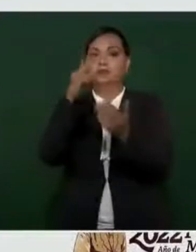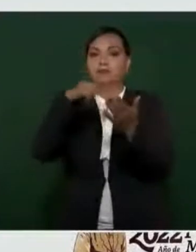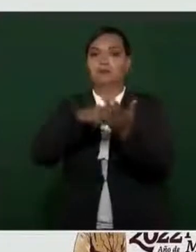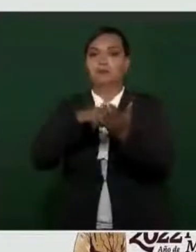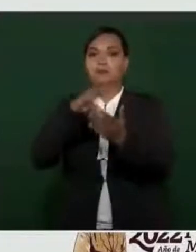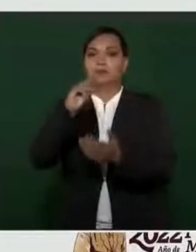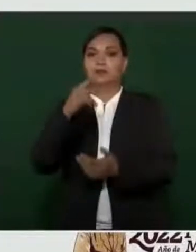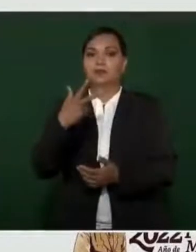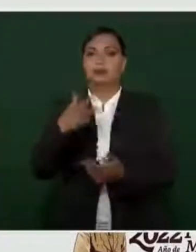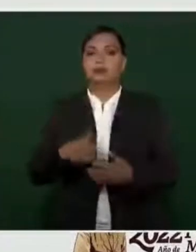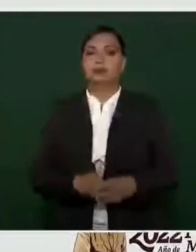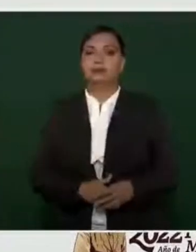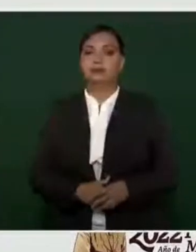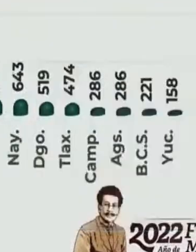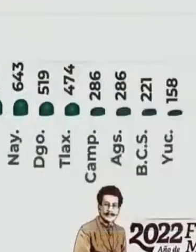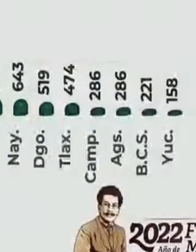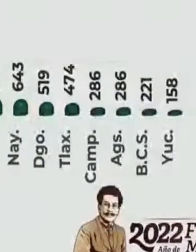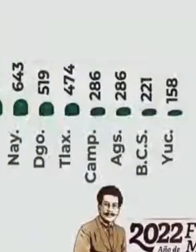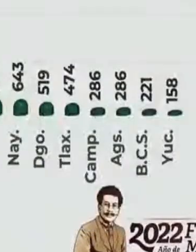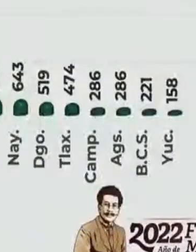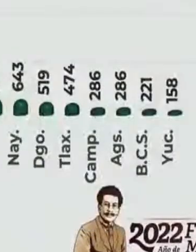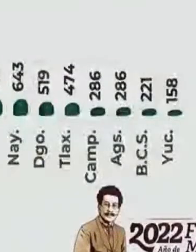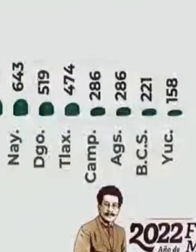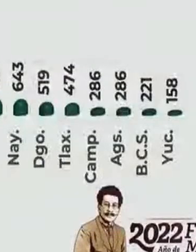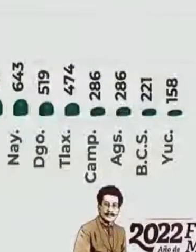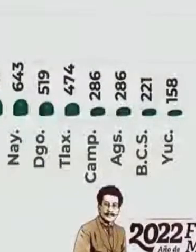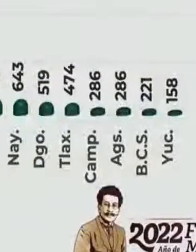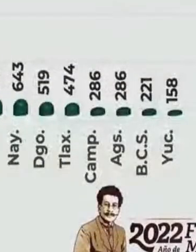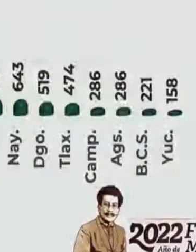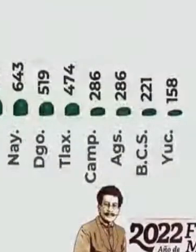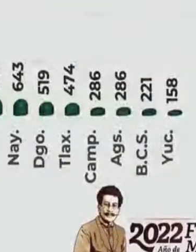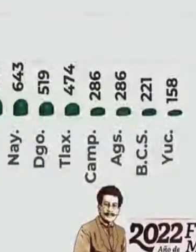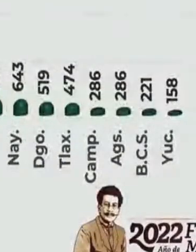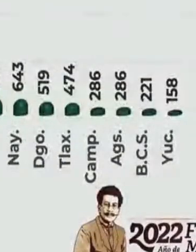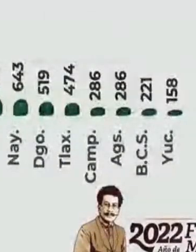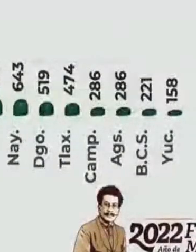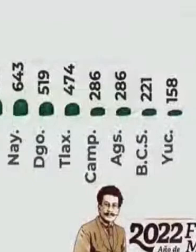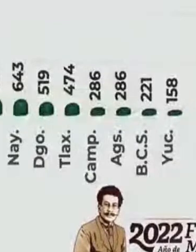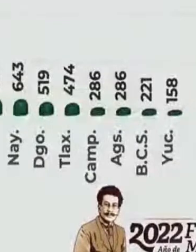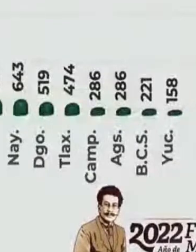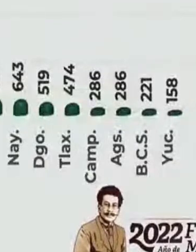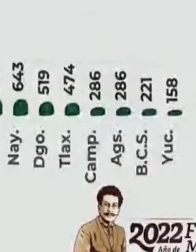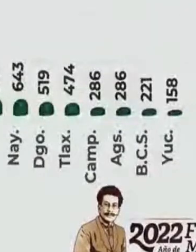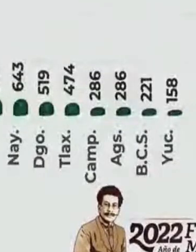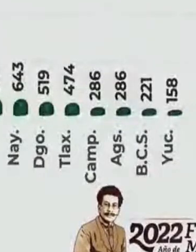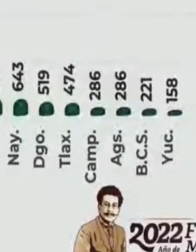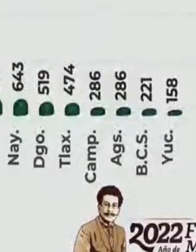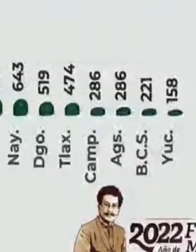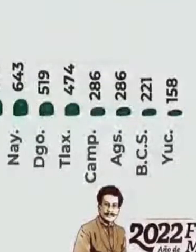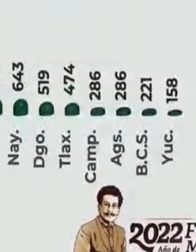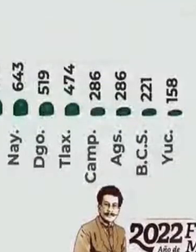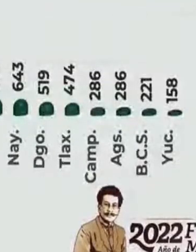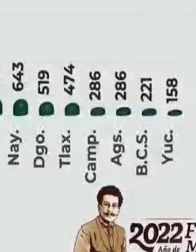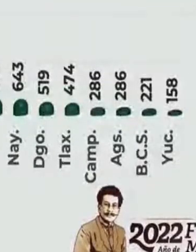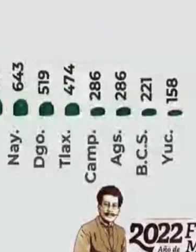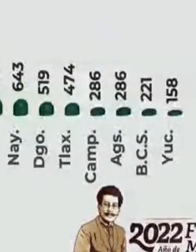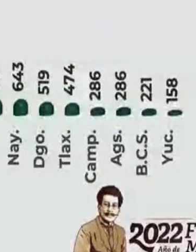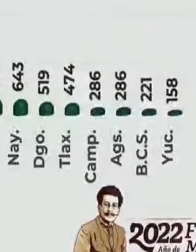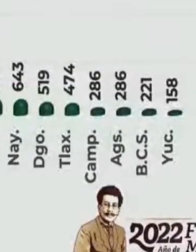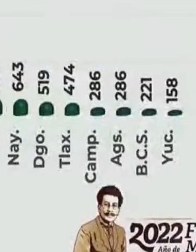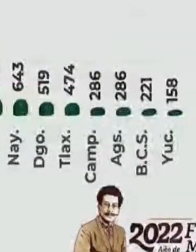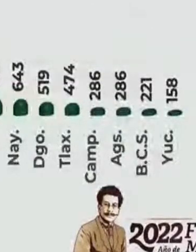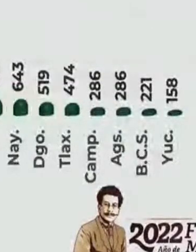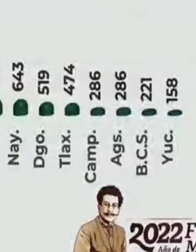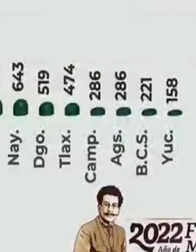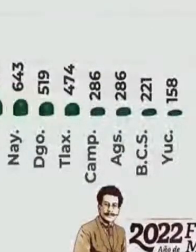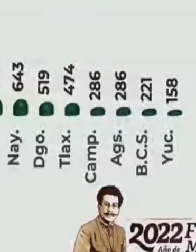2.098 homicidios, por debajo de la media nacional es 3.329 homicidios. Y considerando estos